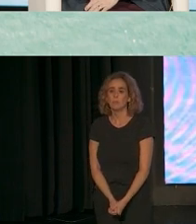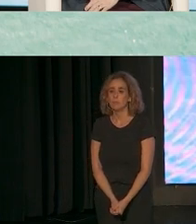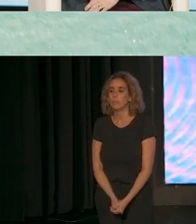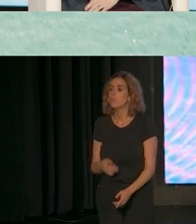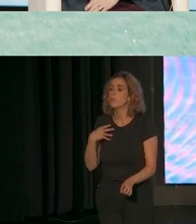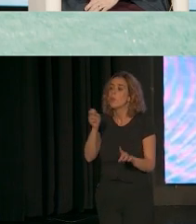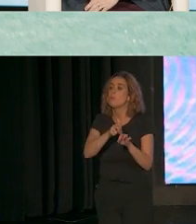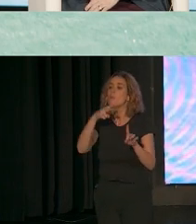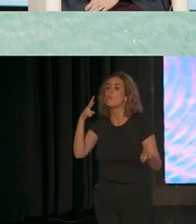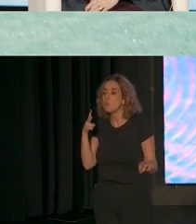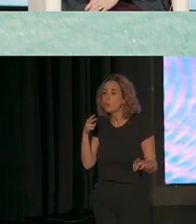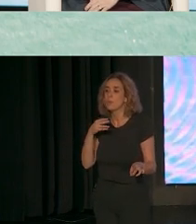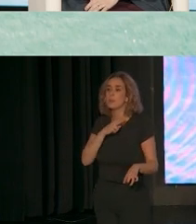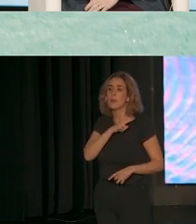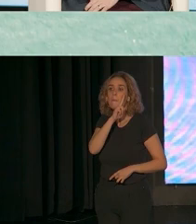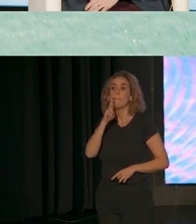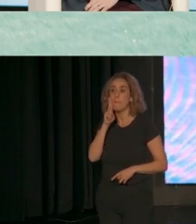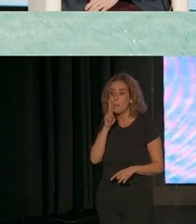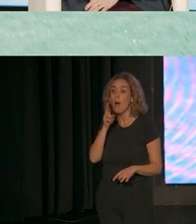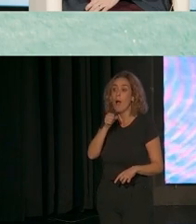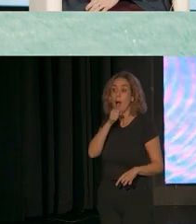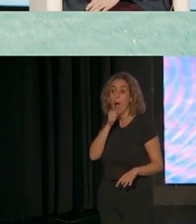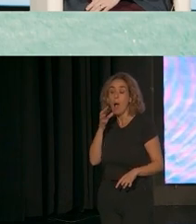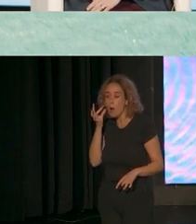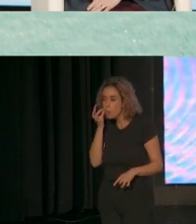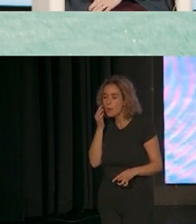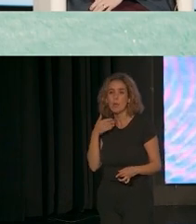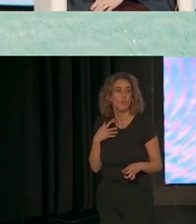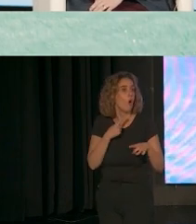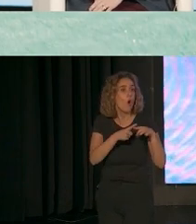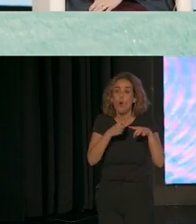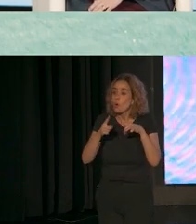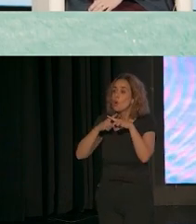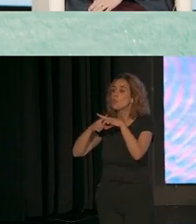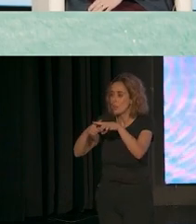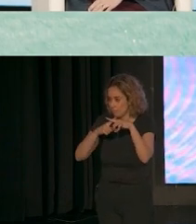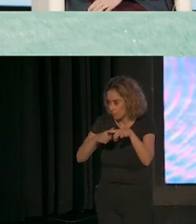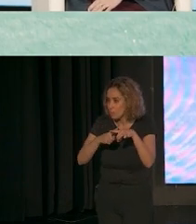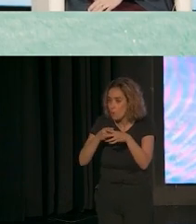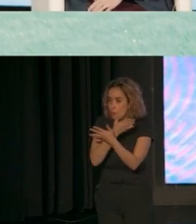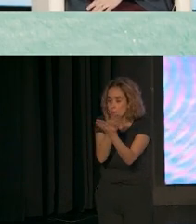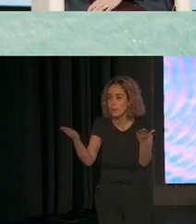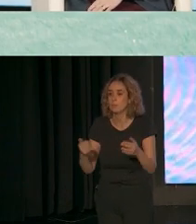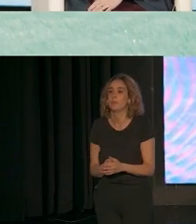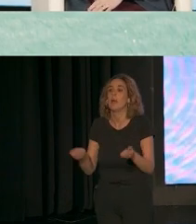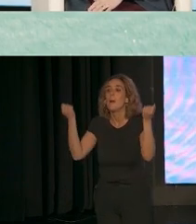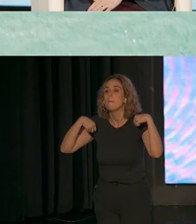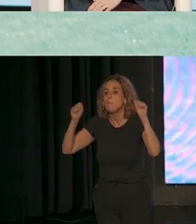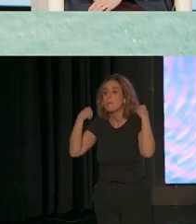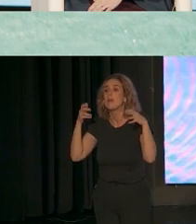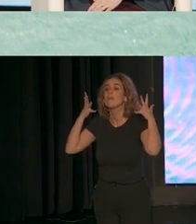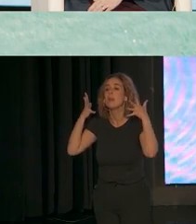Desde el punto de vista de una madre y de una abuela, me gustaría compartir algunas cosas con vosotros sobre las prácticas recomendadas. Estas prácticas